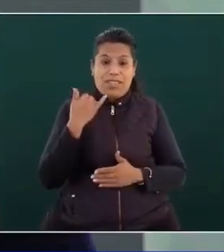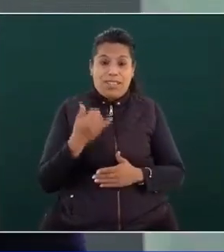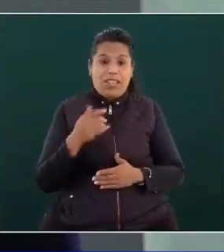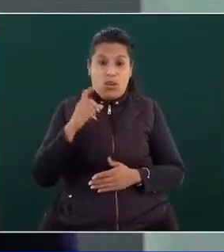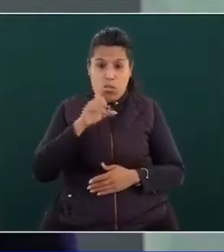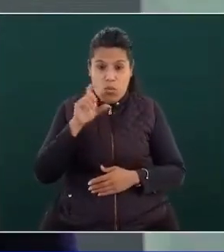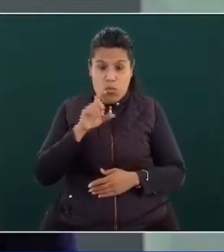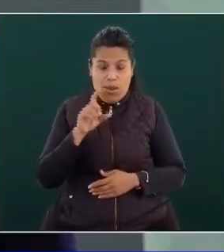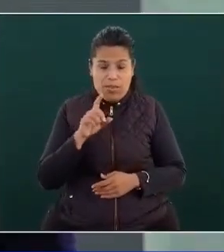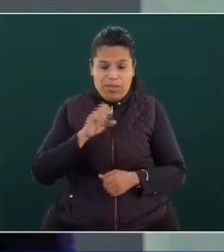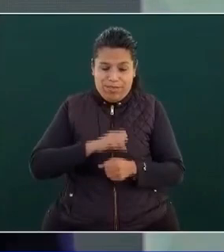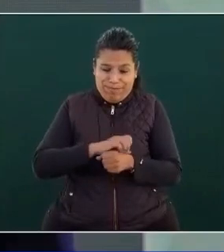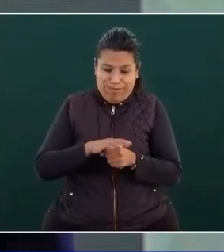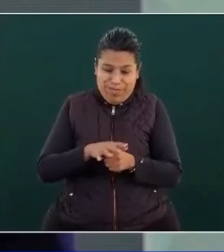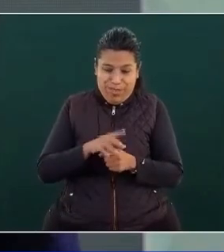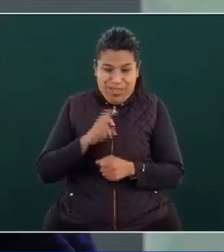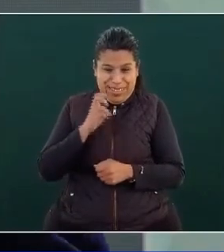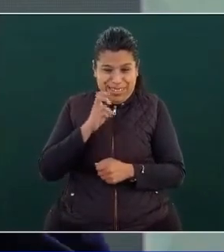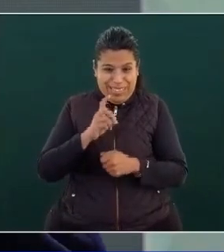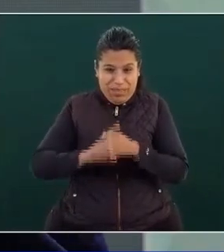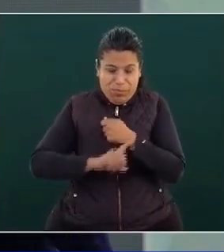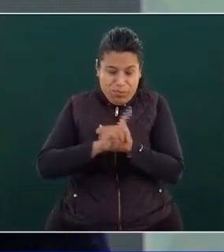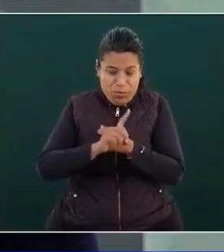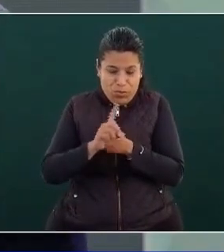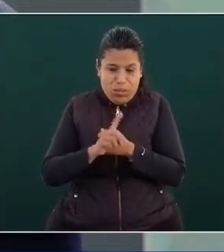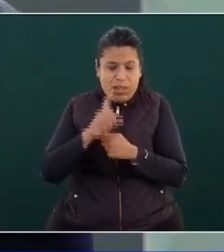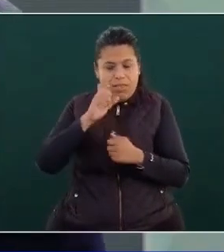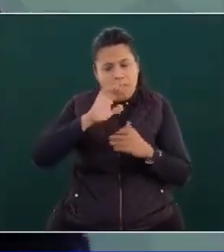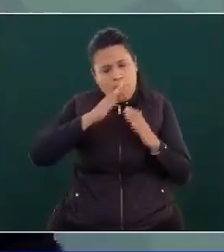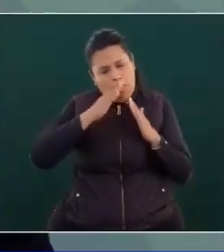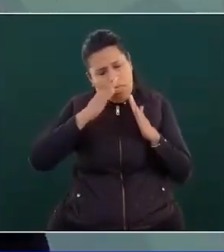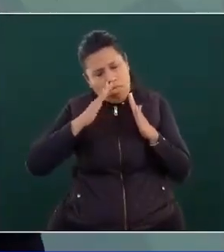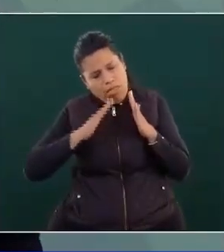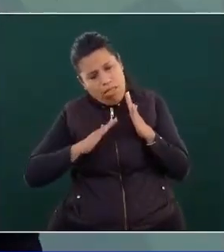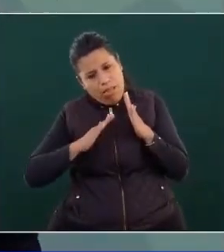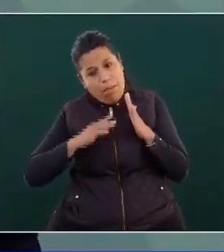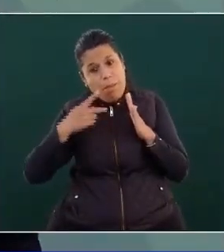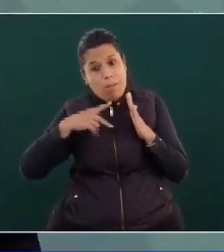produjo la crisis económica, como ayudamos abajo,